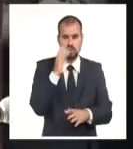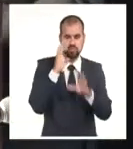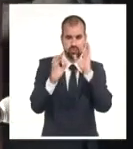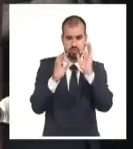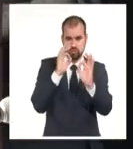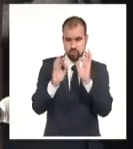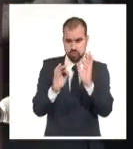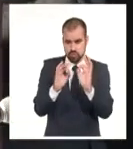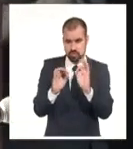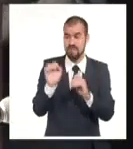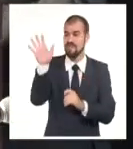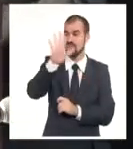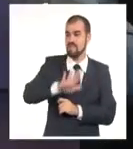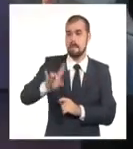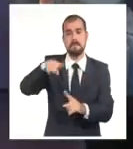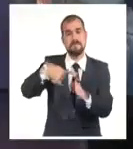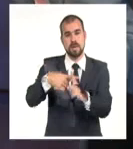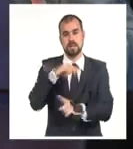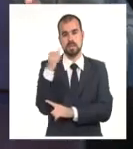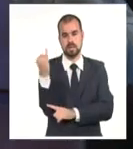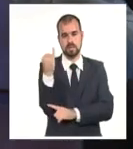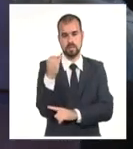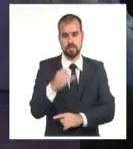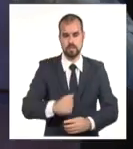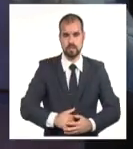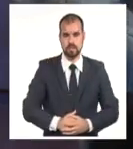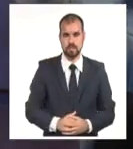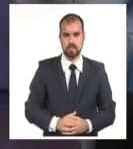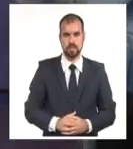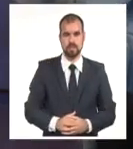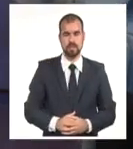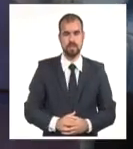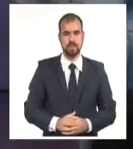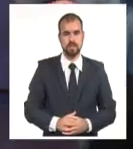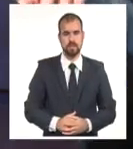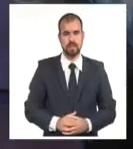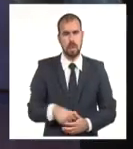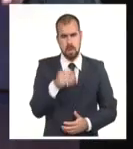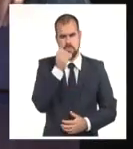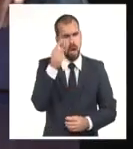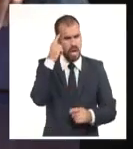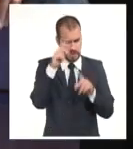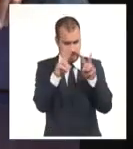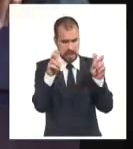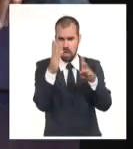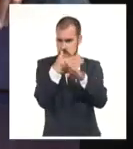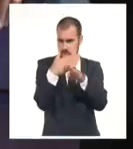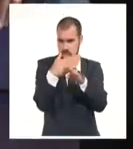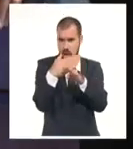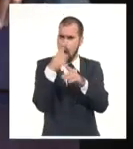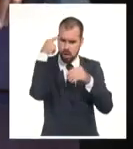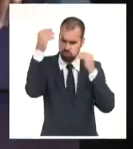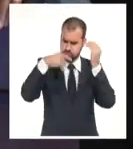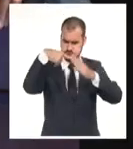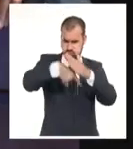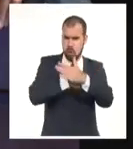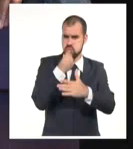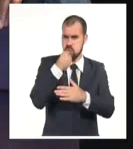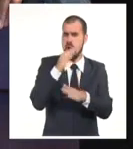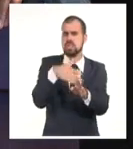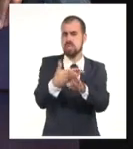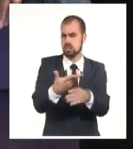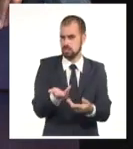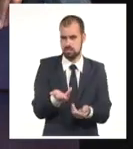regional e internacional. Tendremos oportunidad de analizar estos temas altamente sensibles con